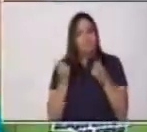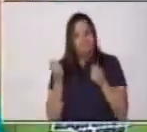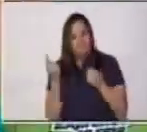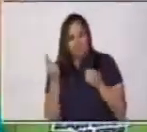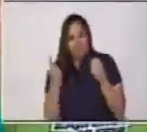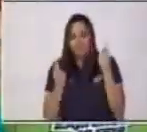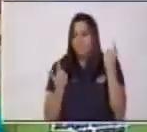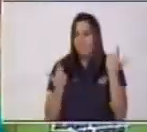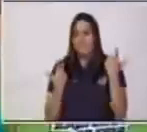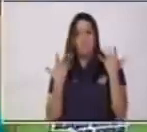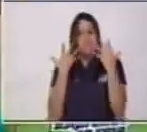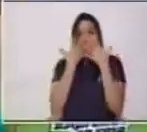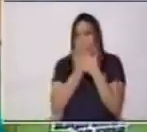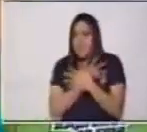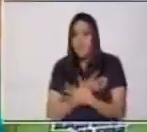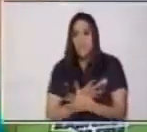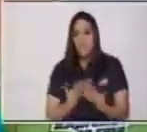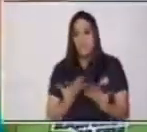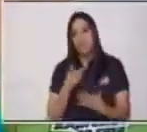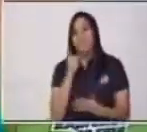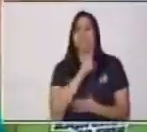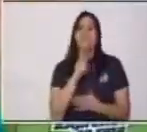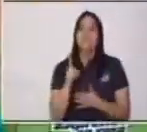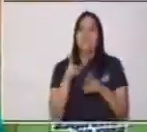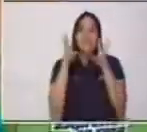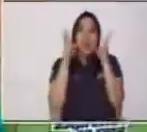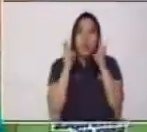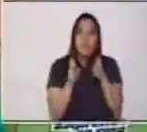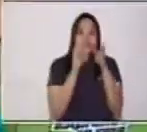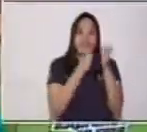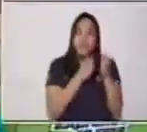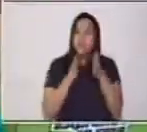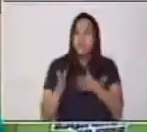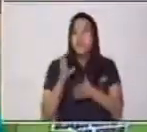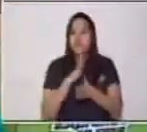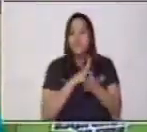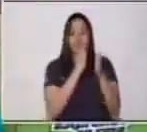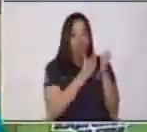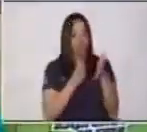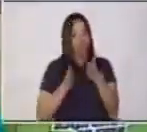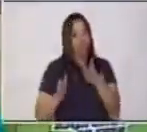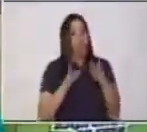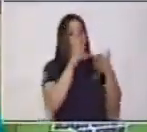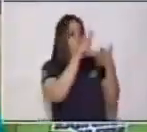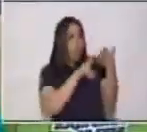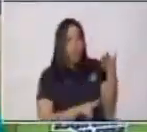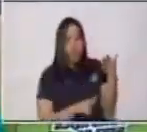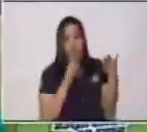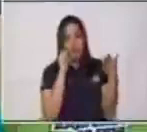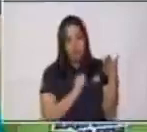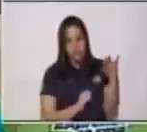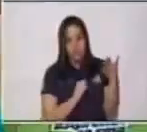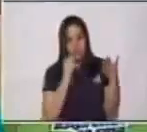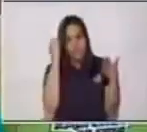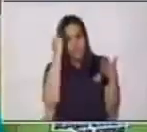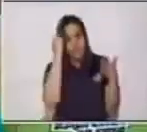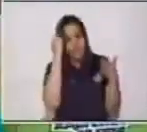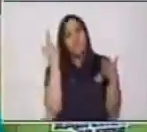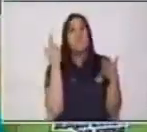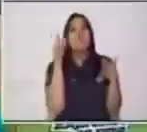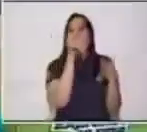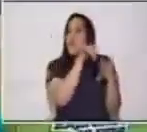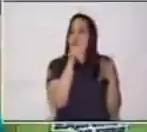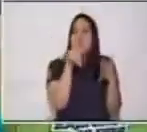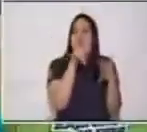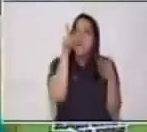o lo va a confundir. Por eso todo texto debe seguir un orden lógico y secuencial. A esto vamos con estas